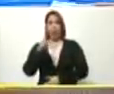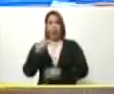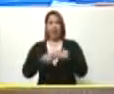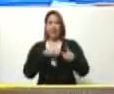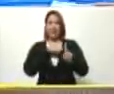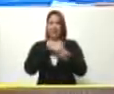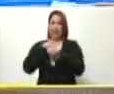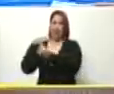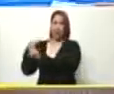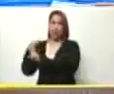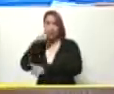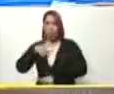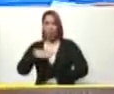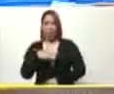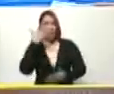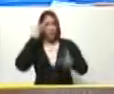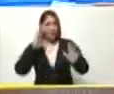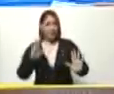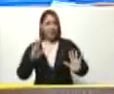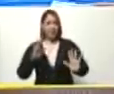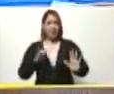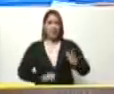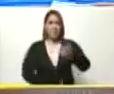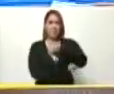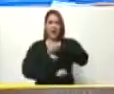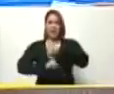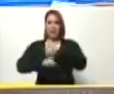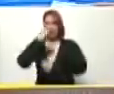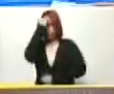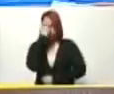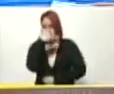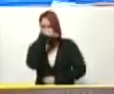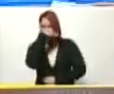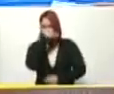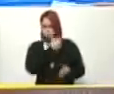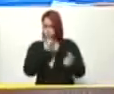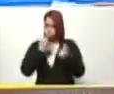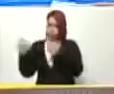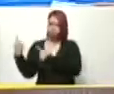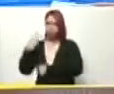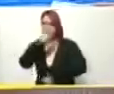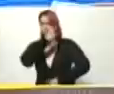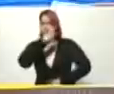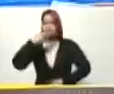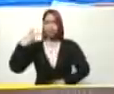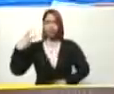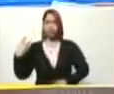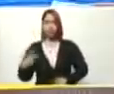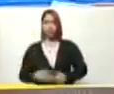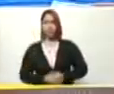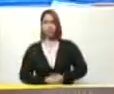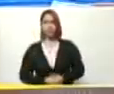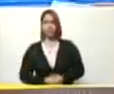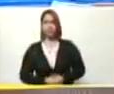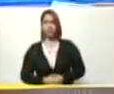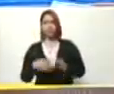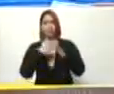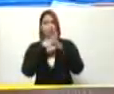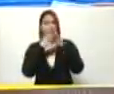y pretenden colocar bases de delito, de narcotráfico y bueno, de